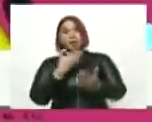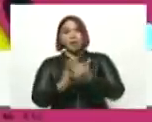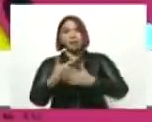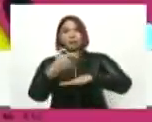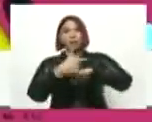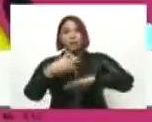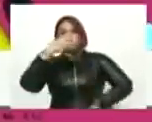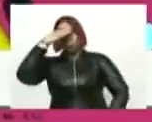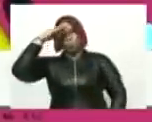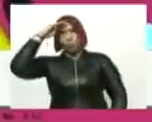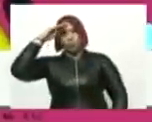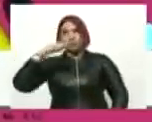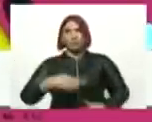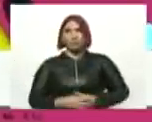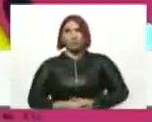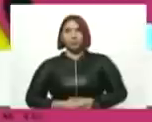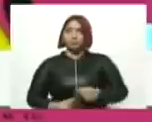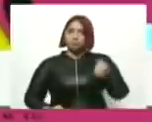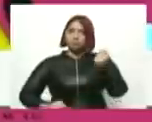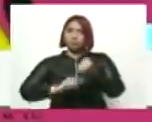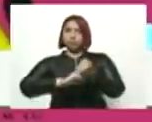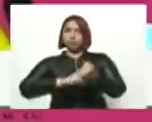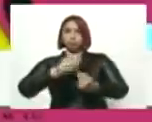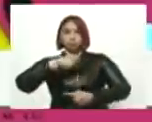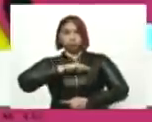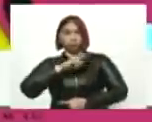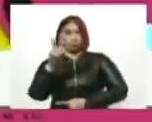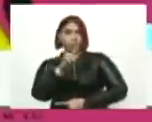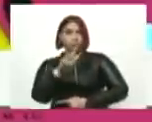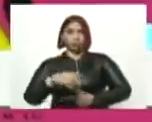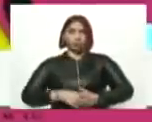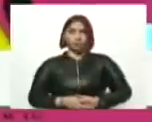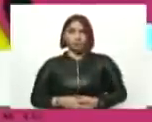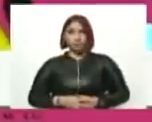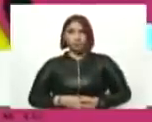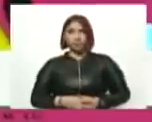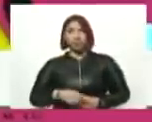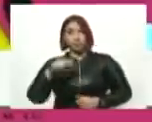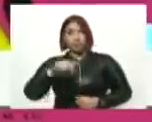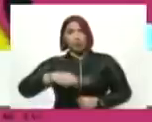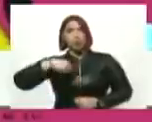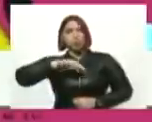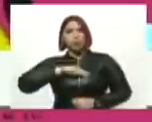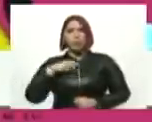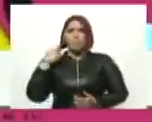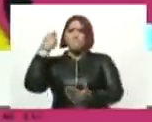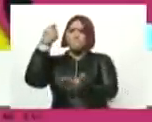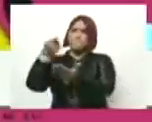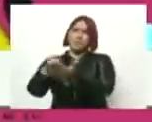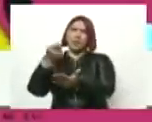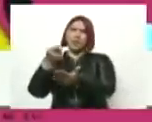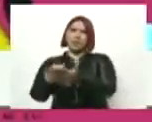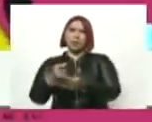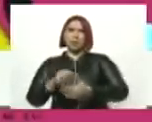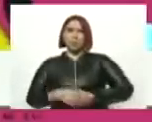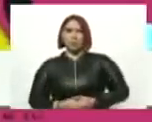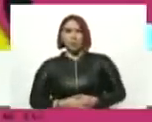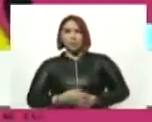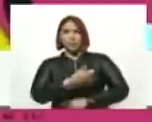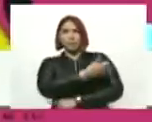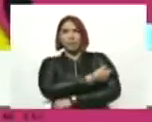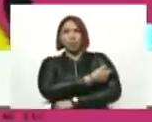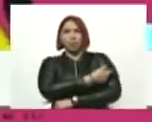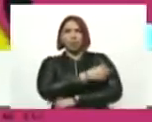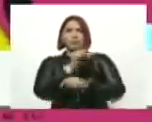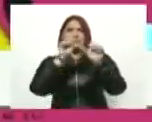Cuba, que nos han apoyado. Miren, aquí nosotros pagamos las vacunas del sistema